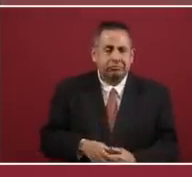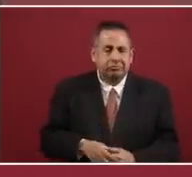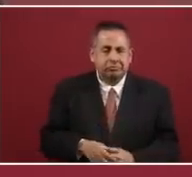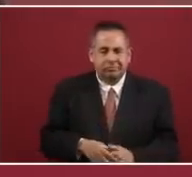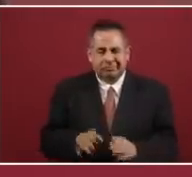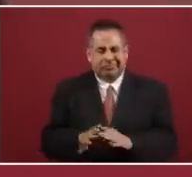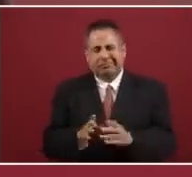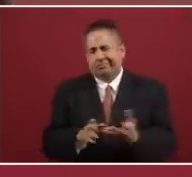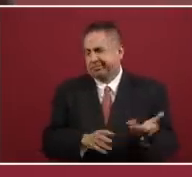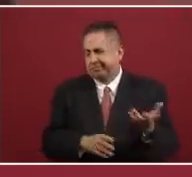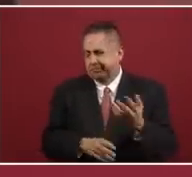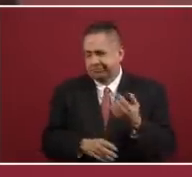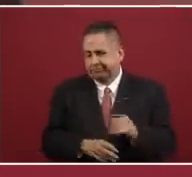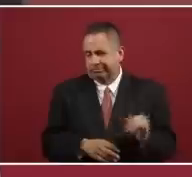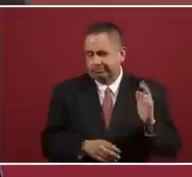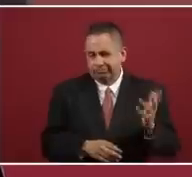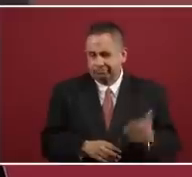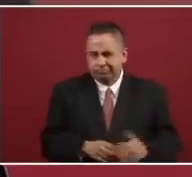¿Cómo es que